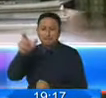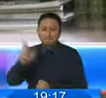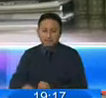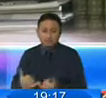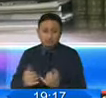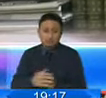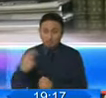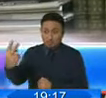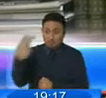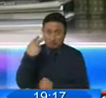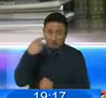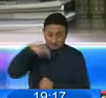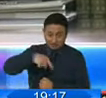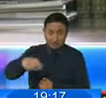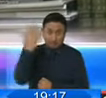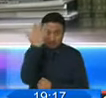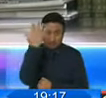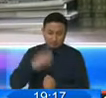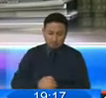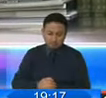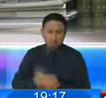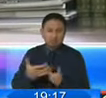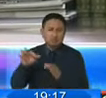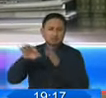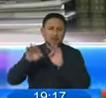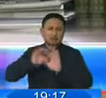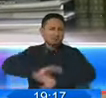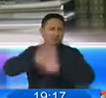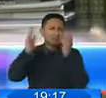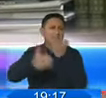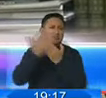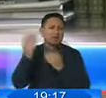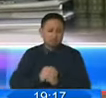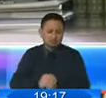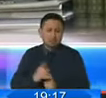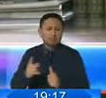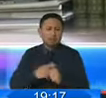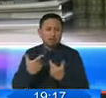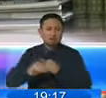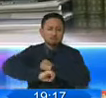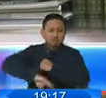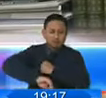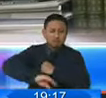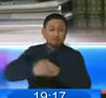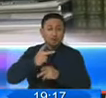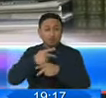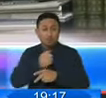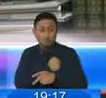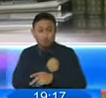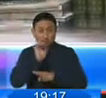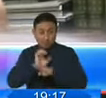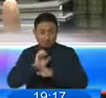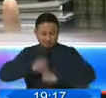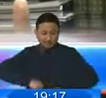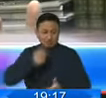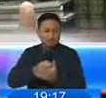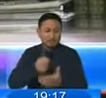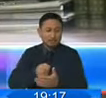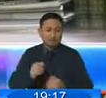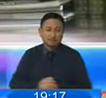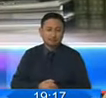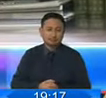ahora en pantalla, la explicación es clara. Tenemos que activar una campaña de consumo nacional. Hemos crecido mucho